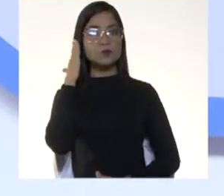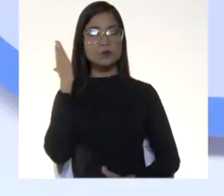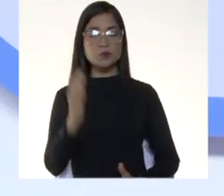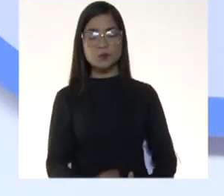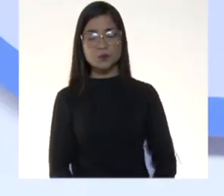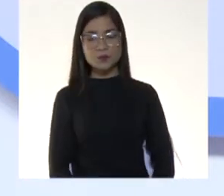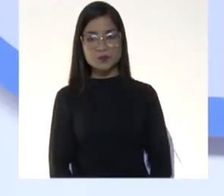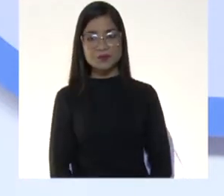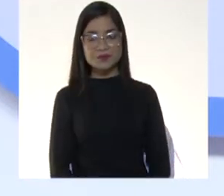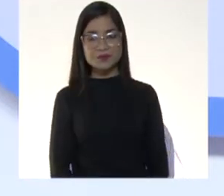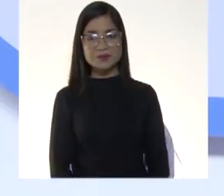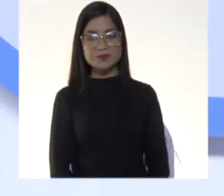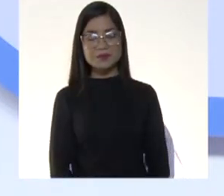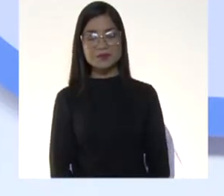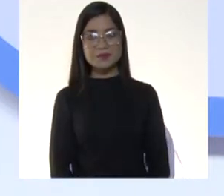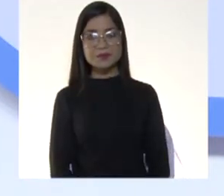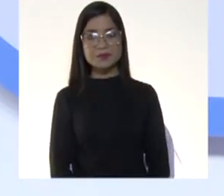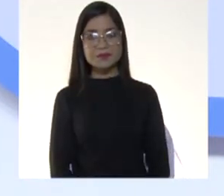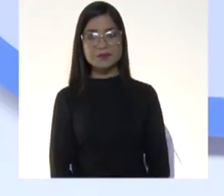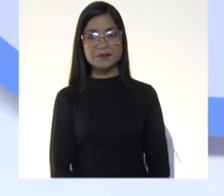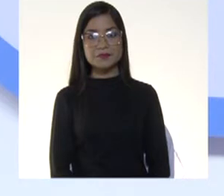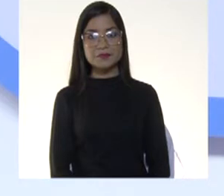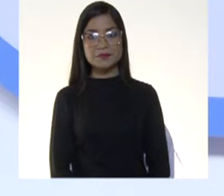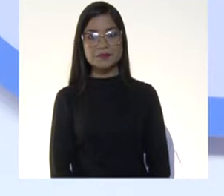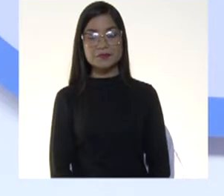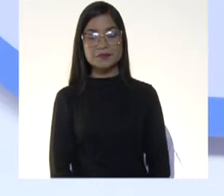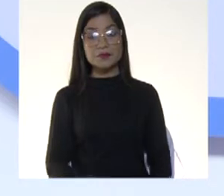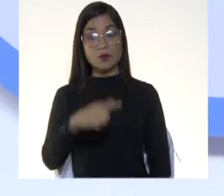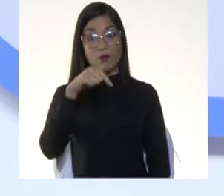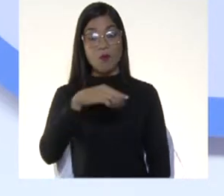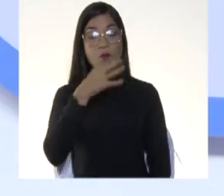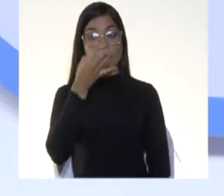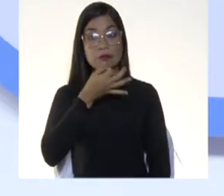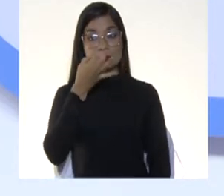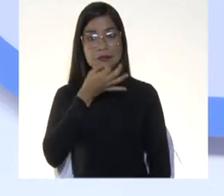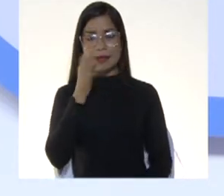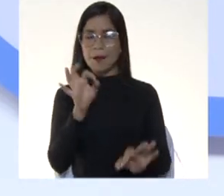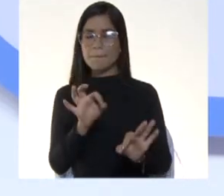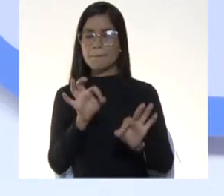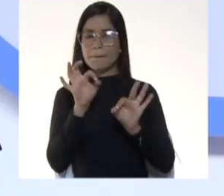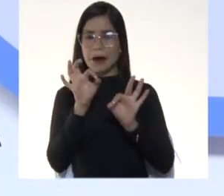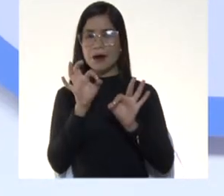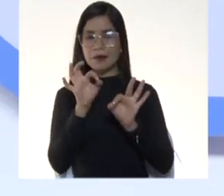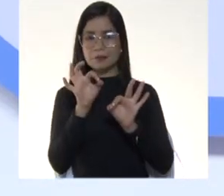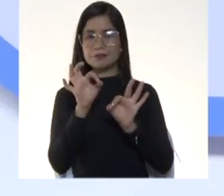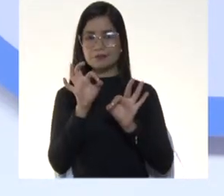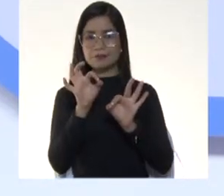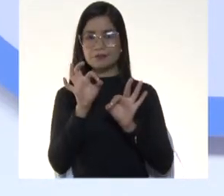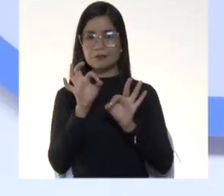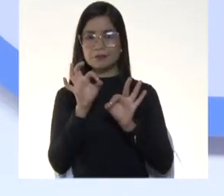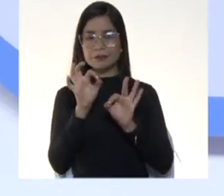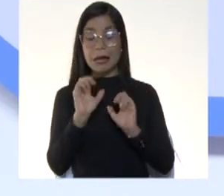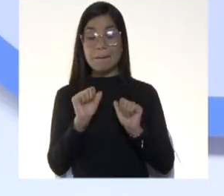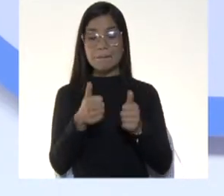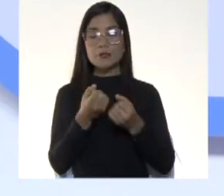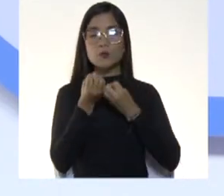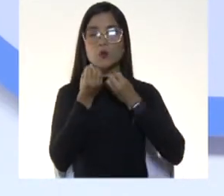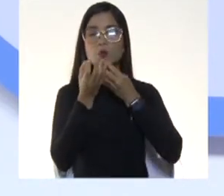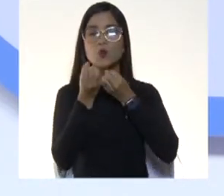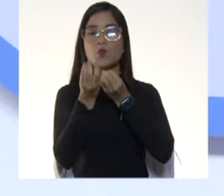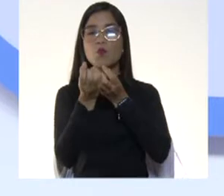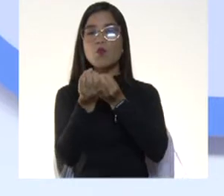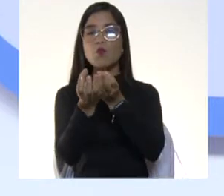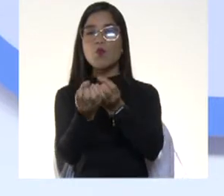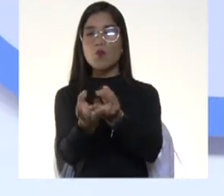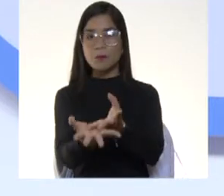discapacidad auditiva. Pues bien, hoy en la tarde es una tarde súper especial y déjenme empezar con un cuento. Fíjense,